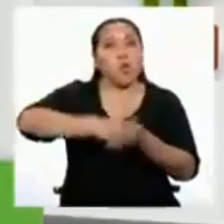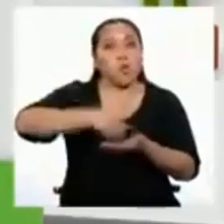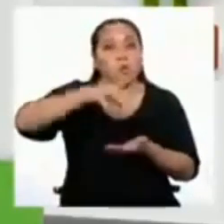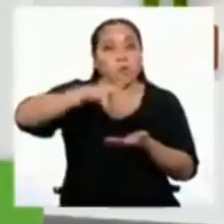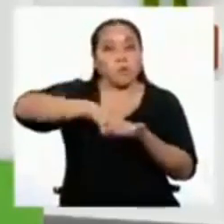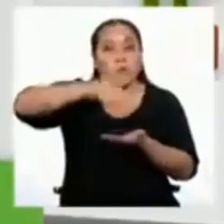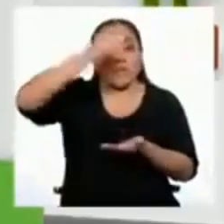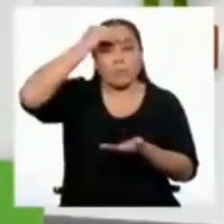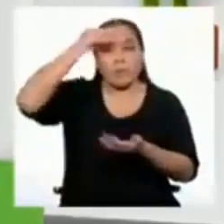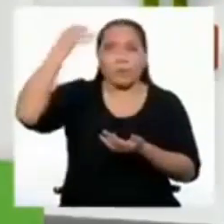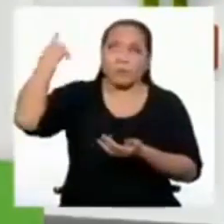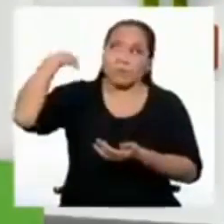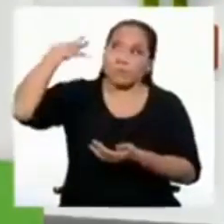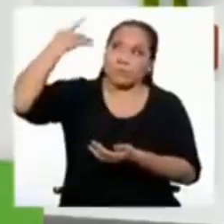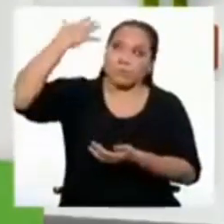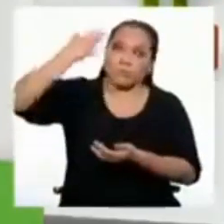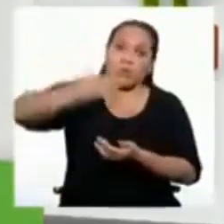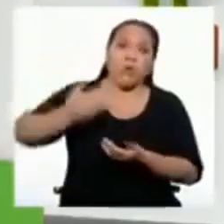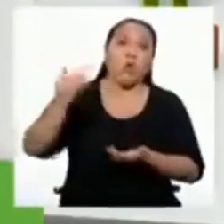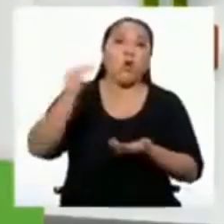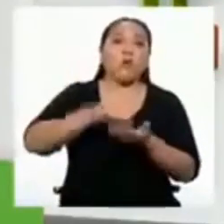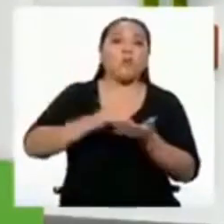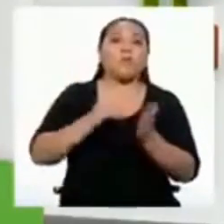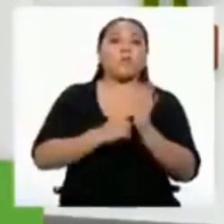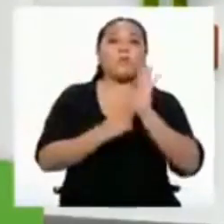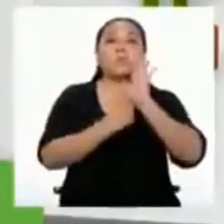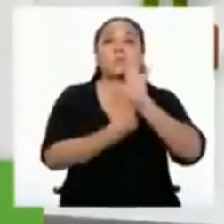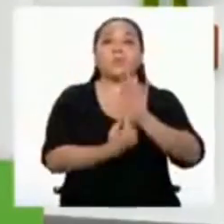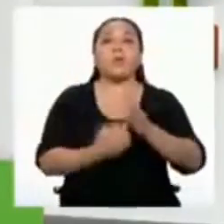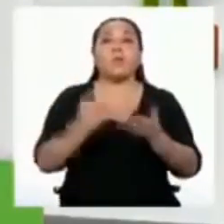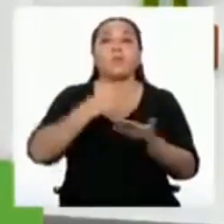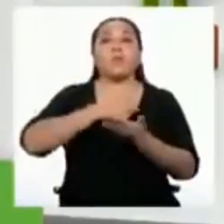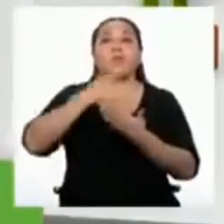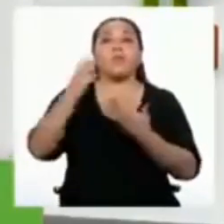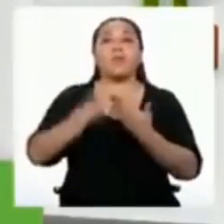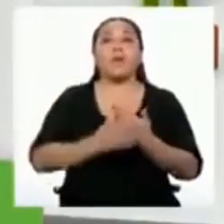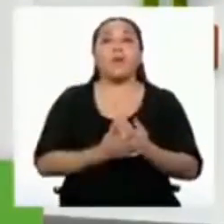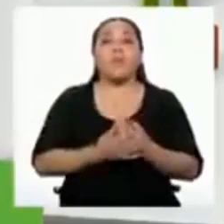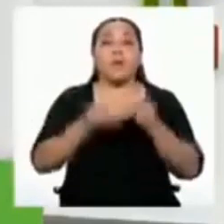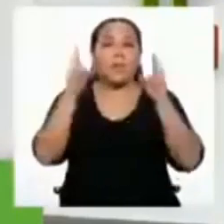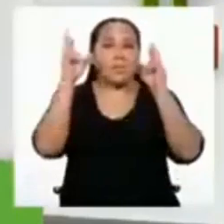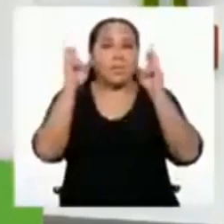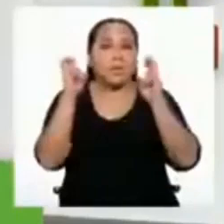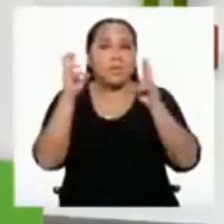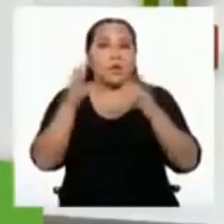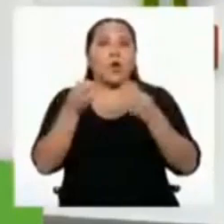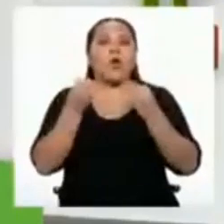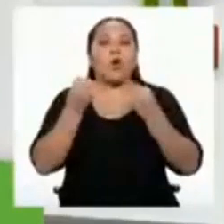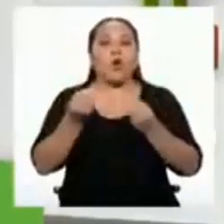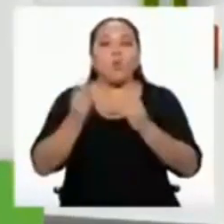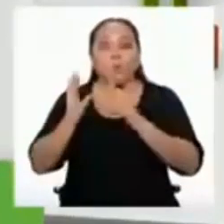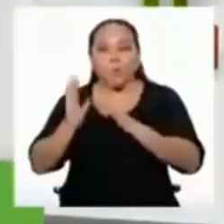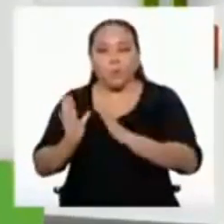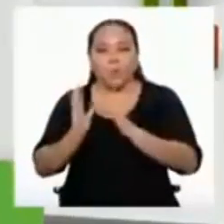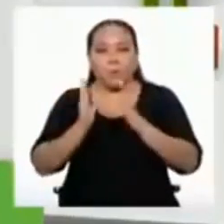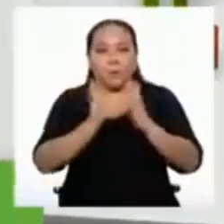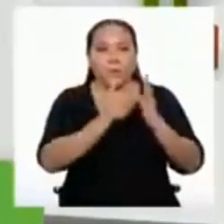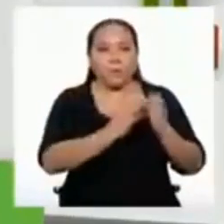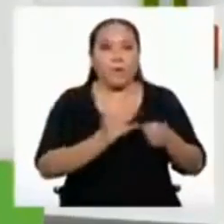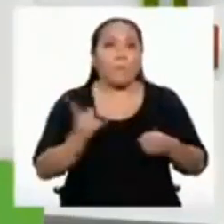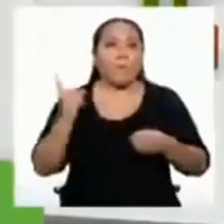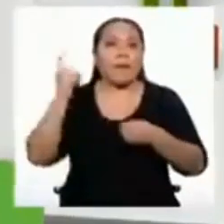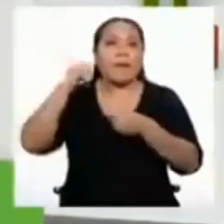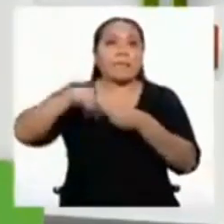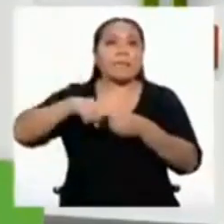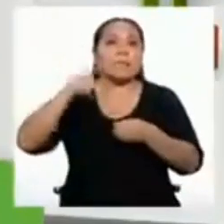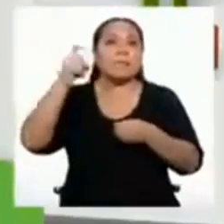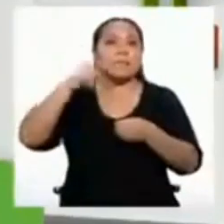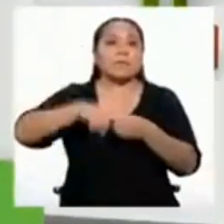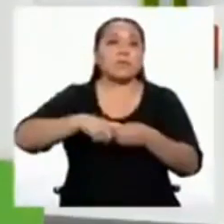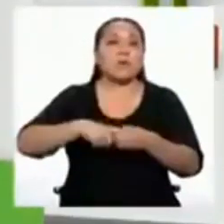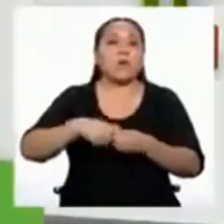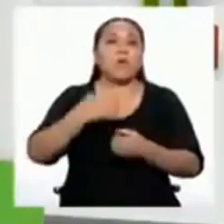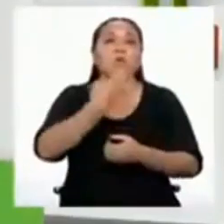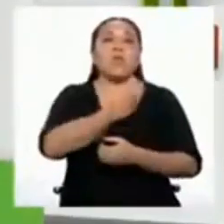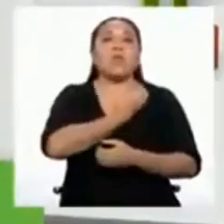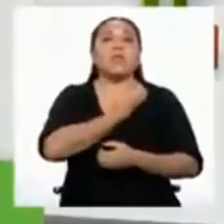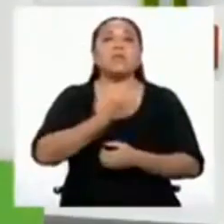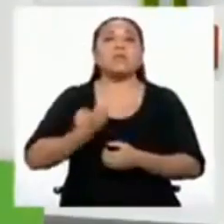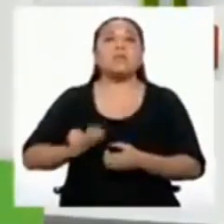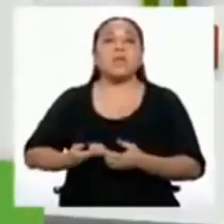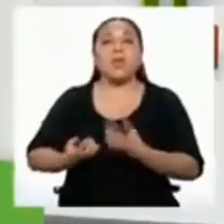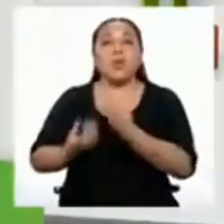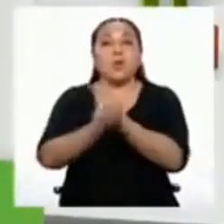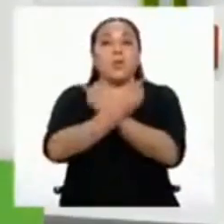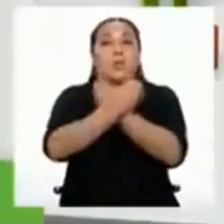hasta ahora, te volvemos a presentar un programa que trató sobre cómo nos organizamos y participamos en un Estado